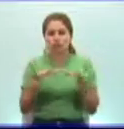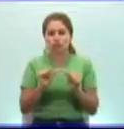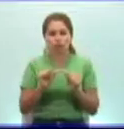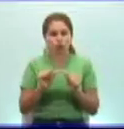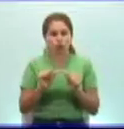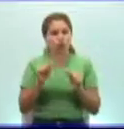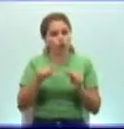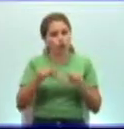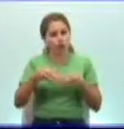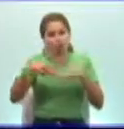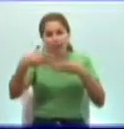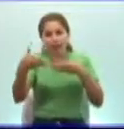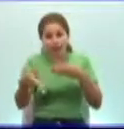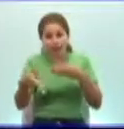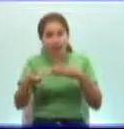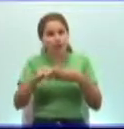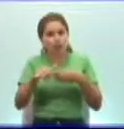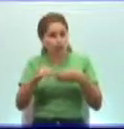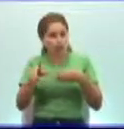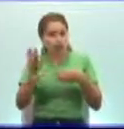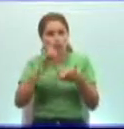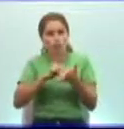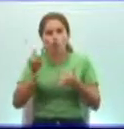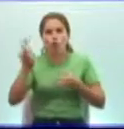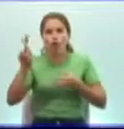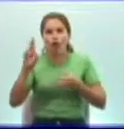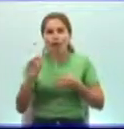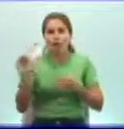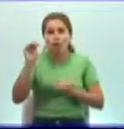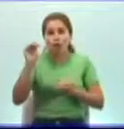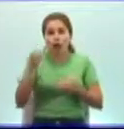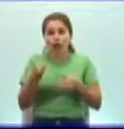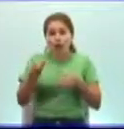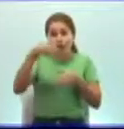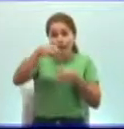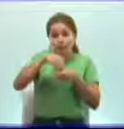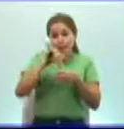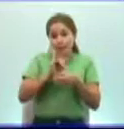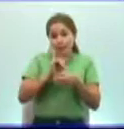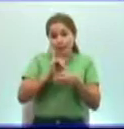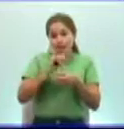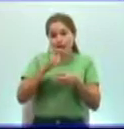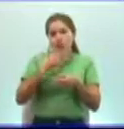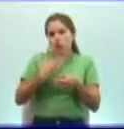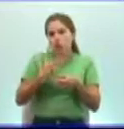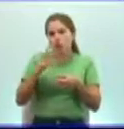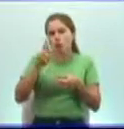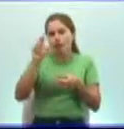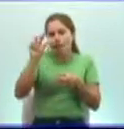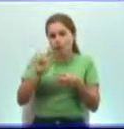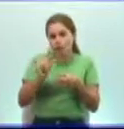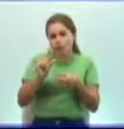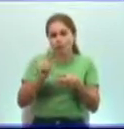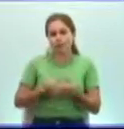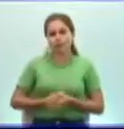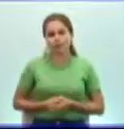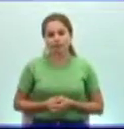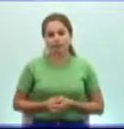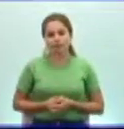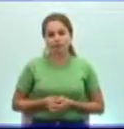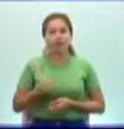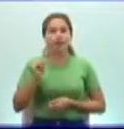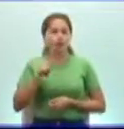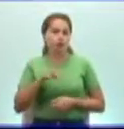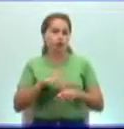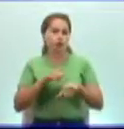las externas, que vamos a estar representando con una R mayúscula, y la interna, que vamos a representar con una R minúscula. Les voy a dar un